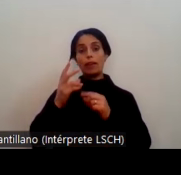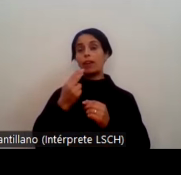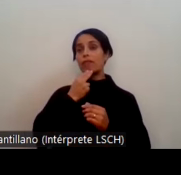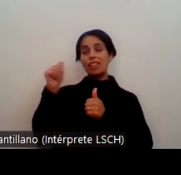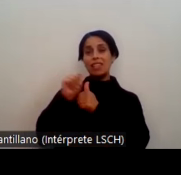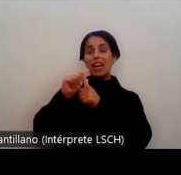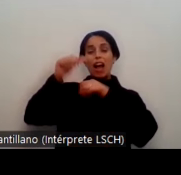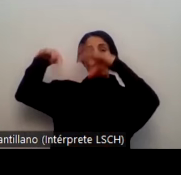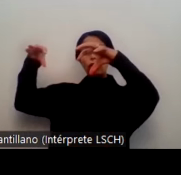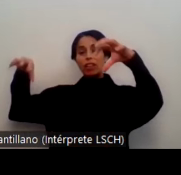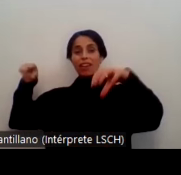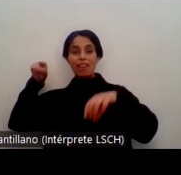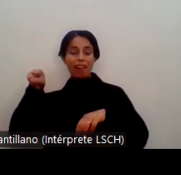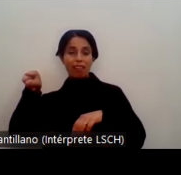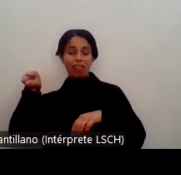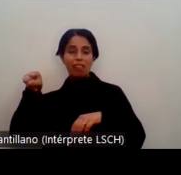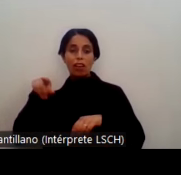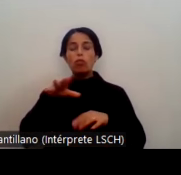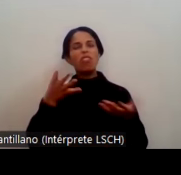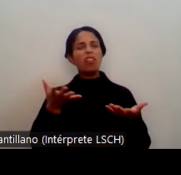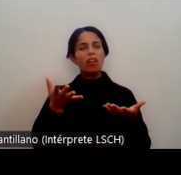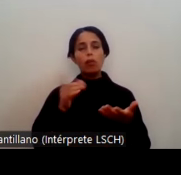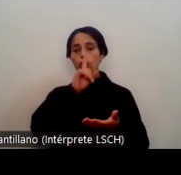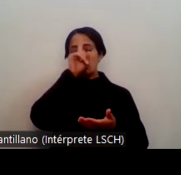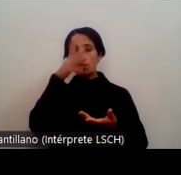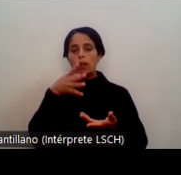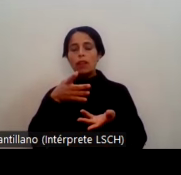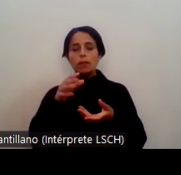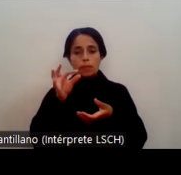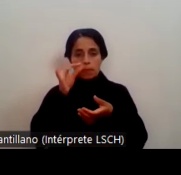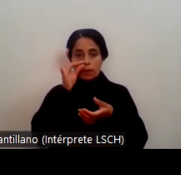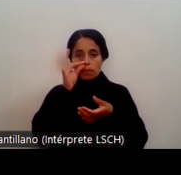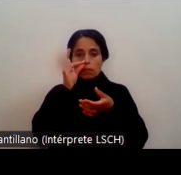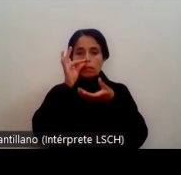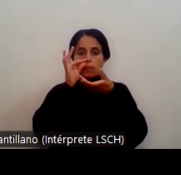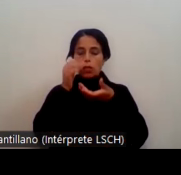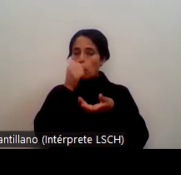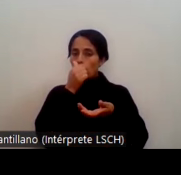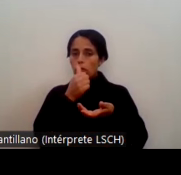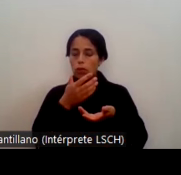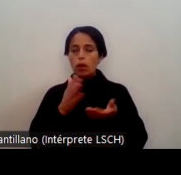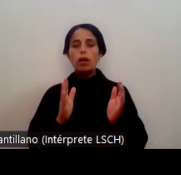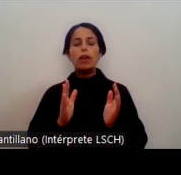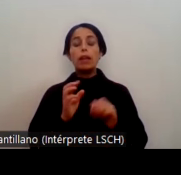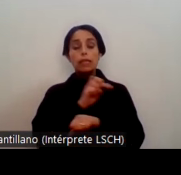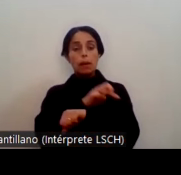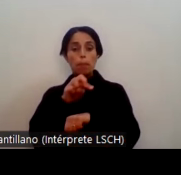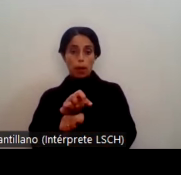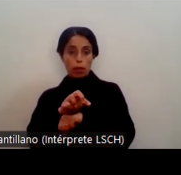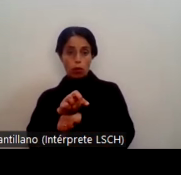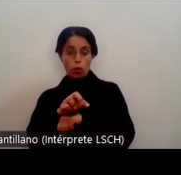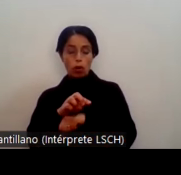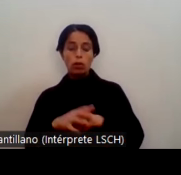ya sea a través de inhalación, ¿no? Como sería en este caso de San Pedro de Atacama, inhalando polvo de Seville,